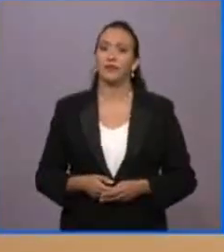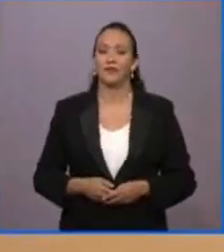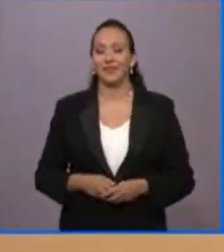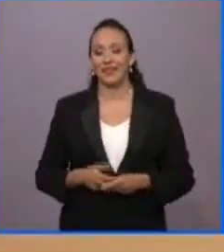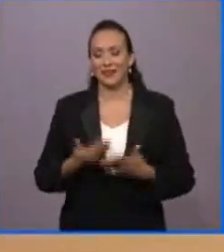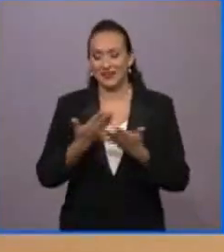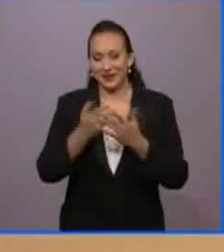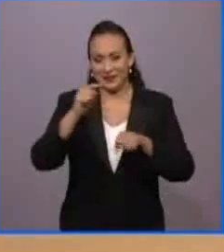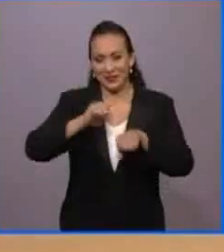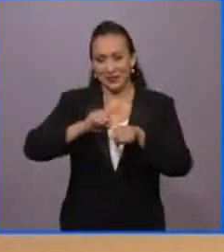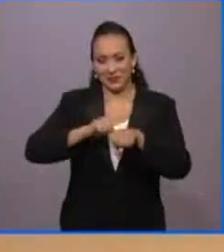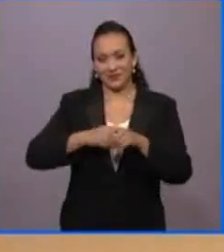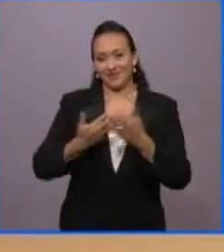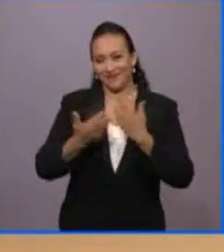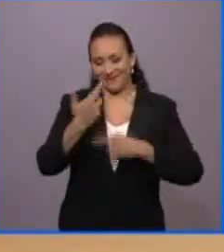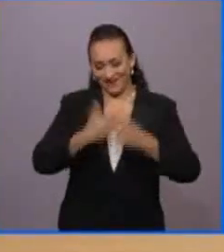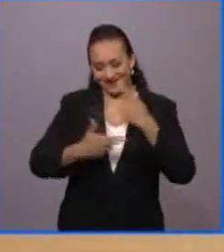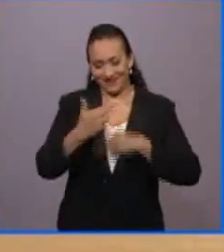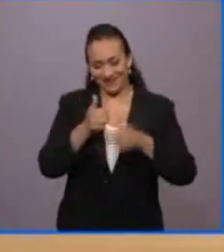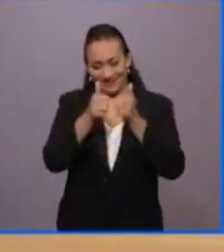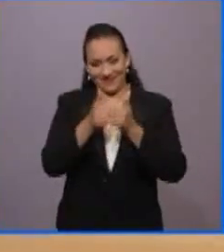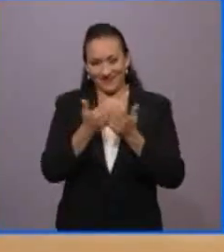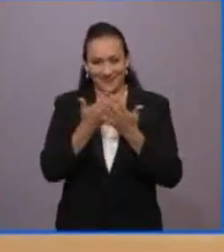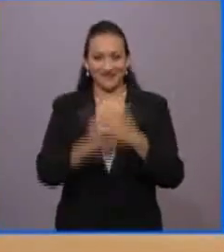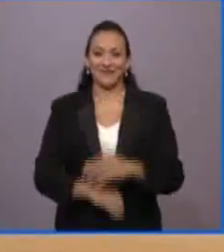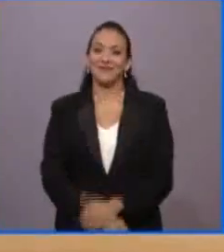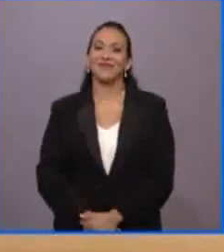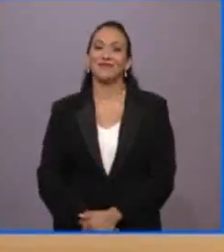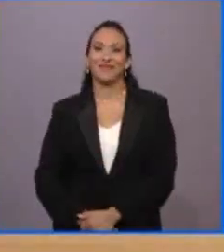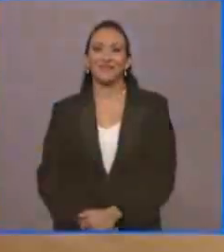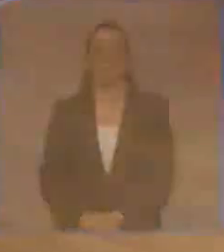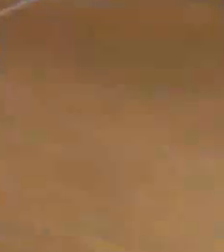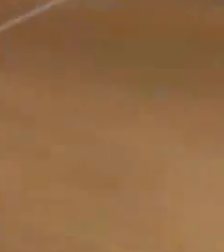Vámonos rápidamente a mensajes y regresamos con más.